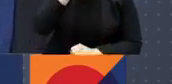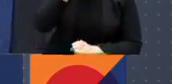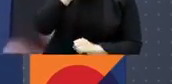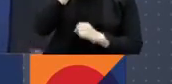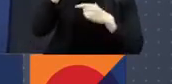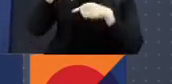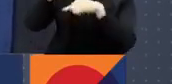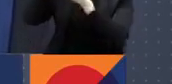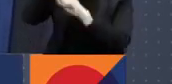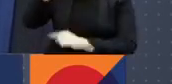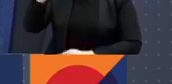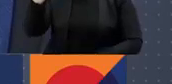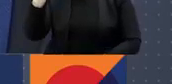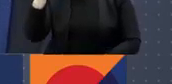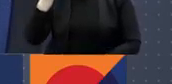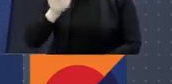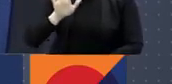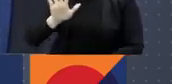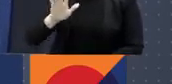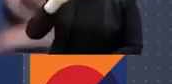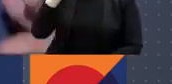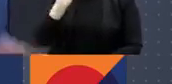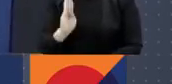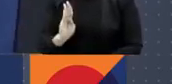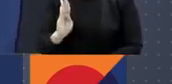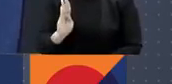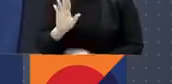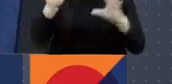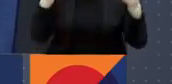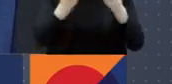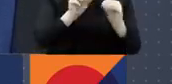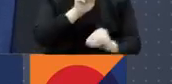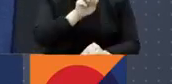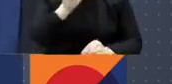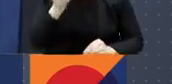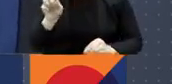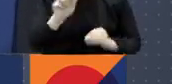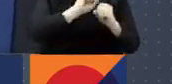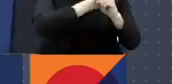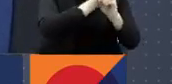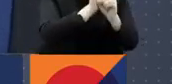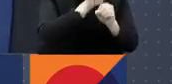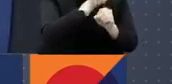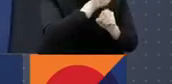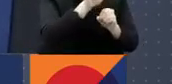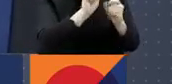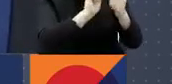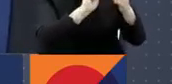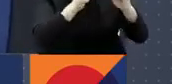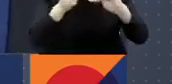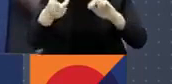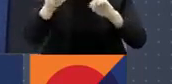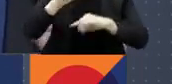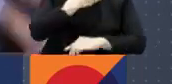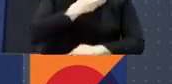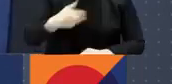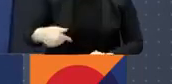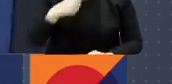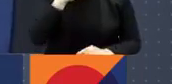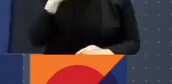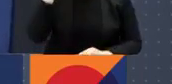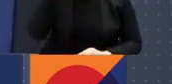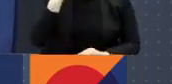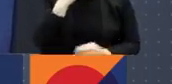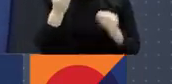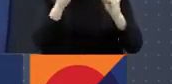Reino Unido, 5 más desde Brasil. Recordemos que el presidente Iván Duque ayer confirmó también la presencia y la manifestación de 2 casos